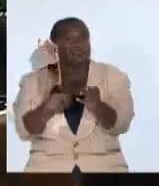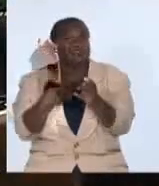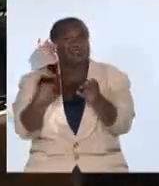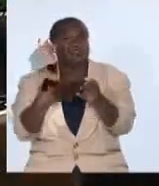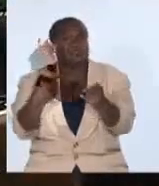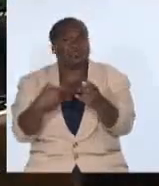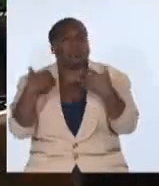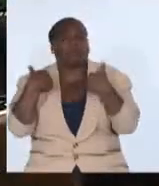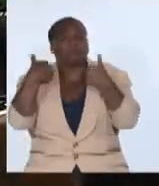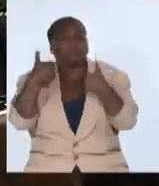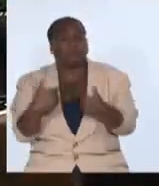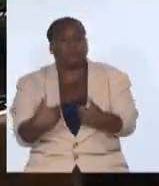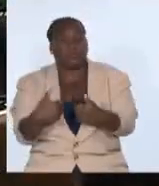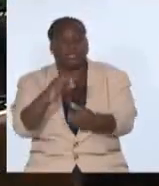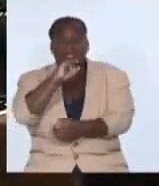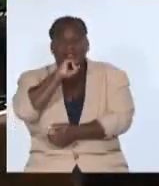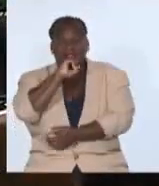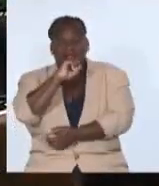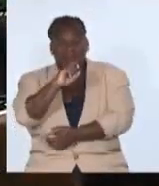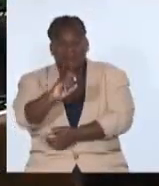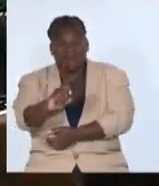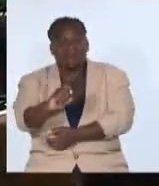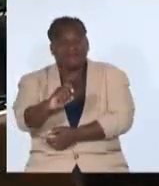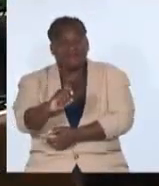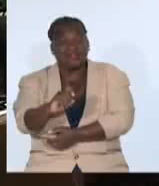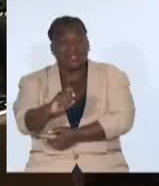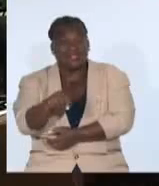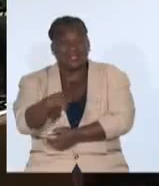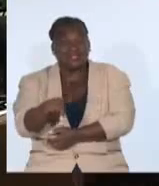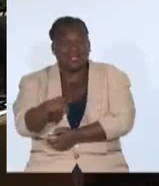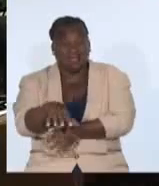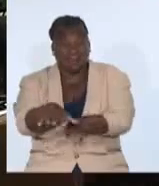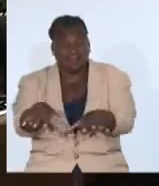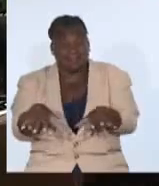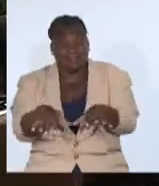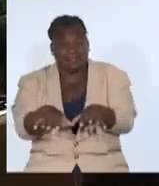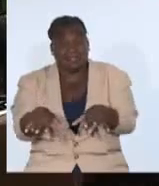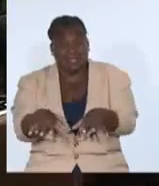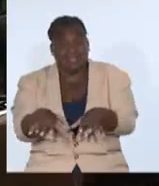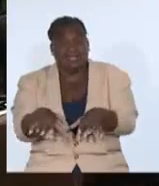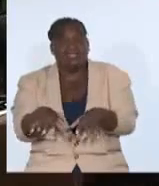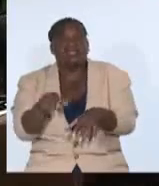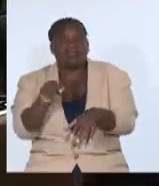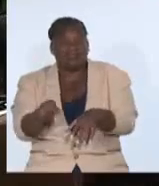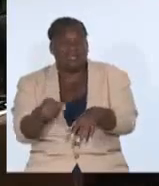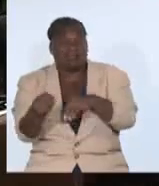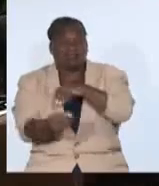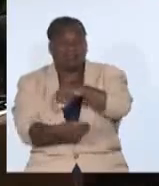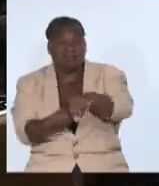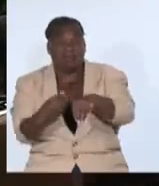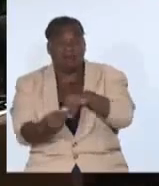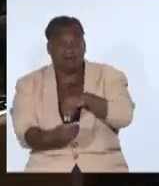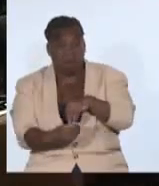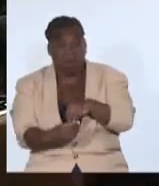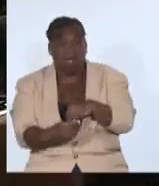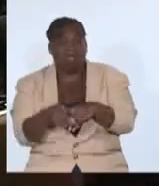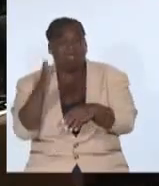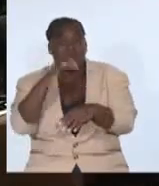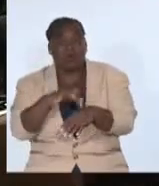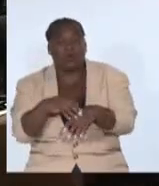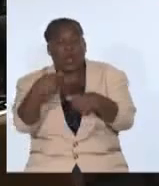en el difícil y hasta hoy muy infructuoso intento de transformar las reglas injustas y anacrónicas